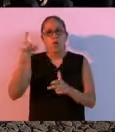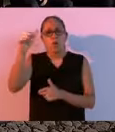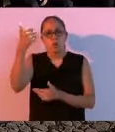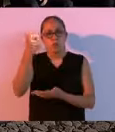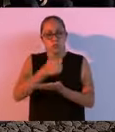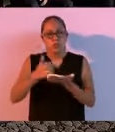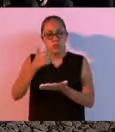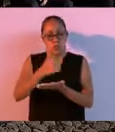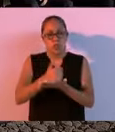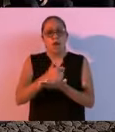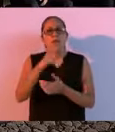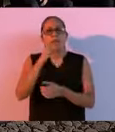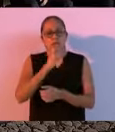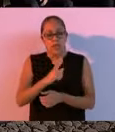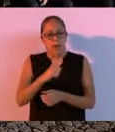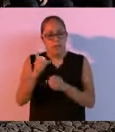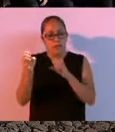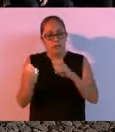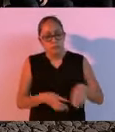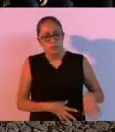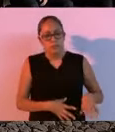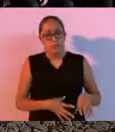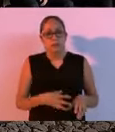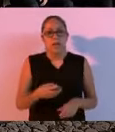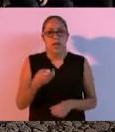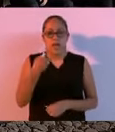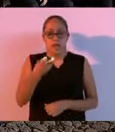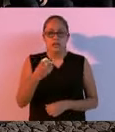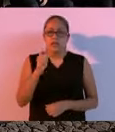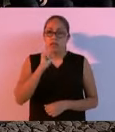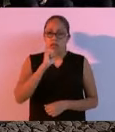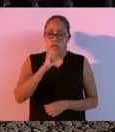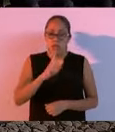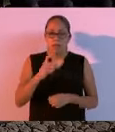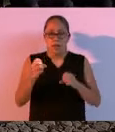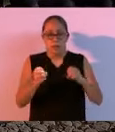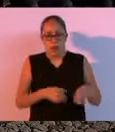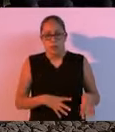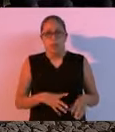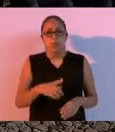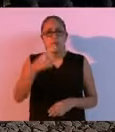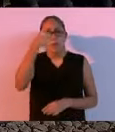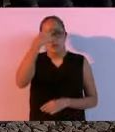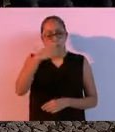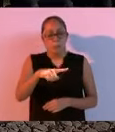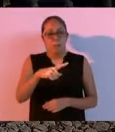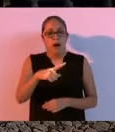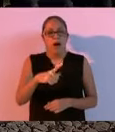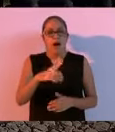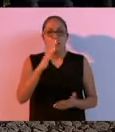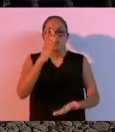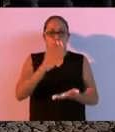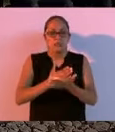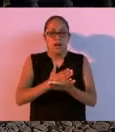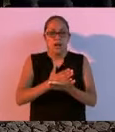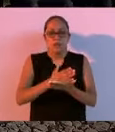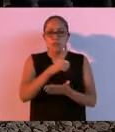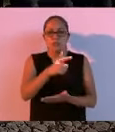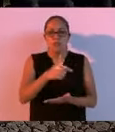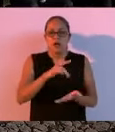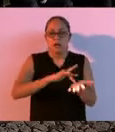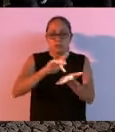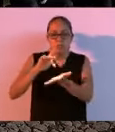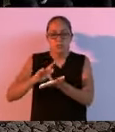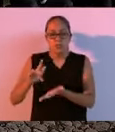abandonan, y se abandonan también en la política urbana. Por eso es que